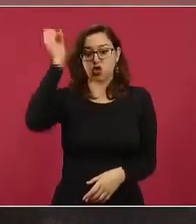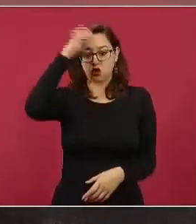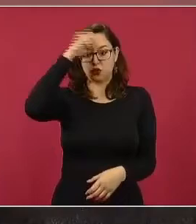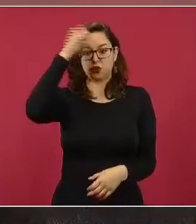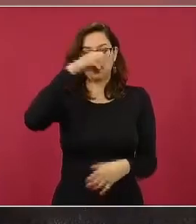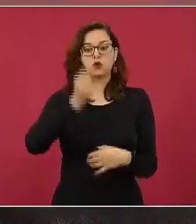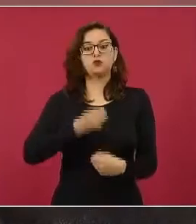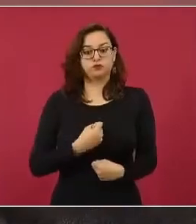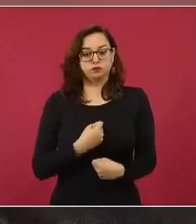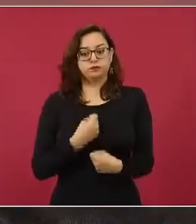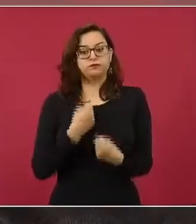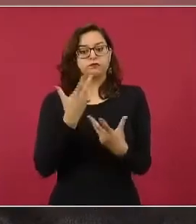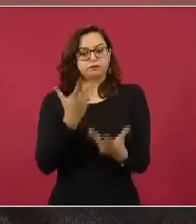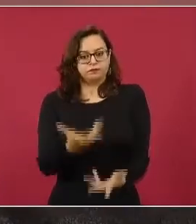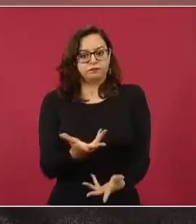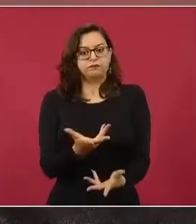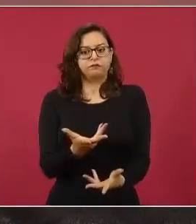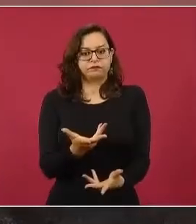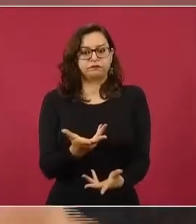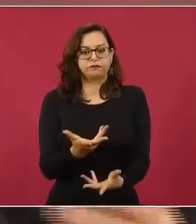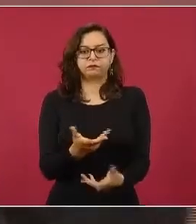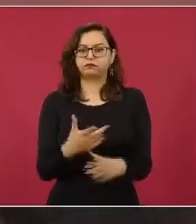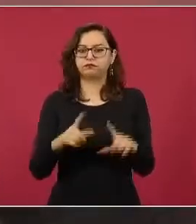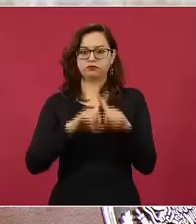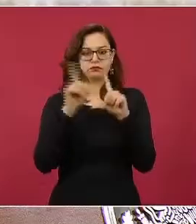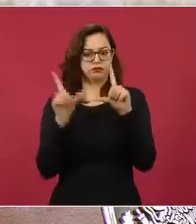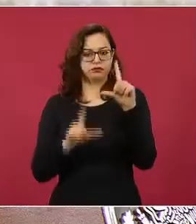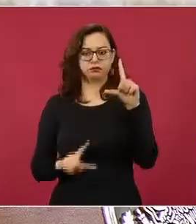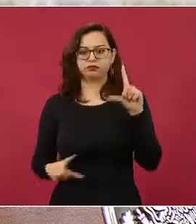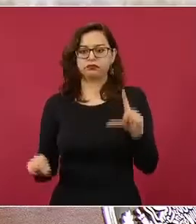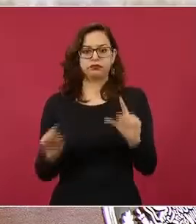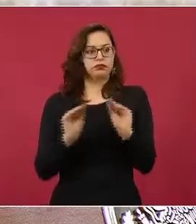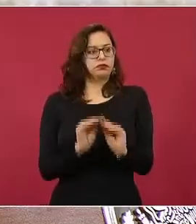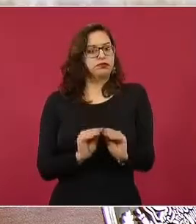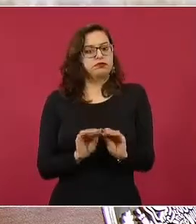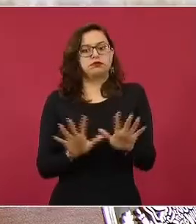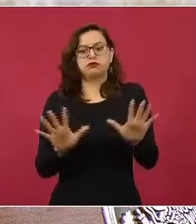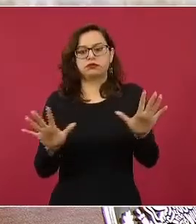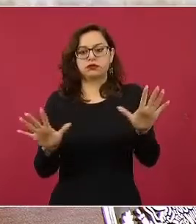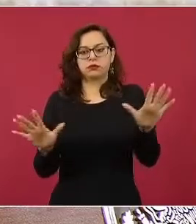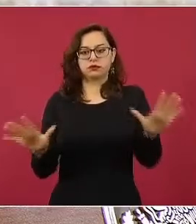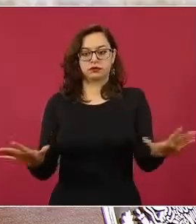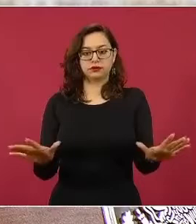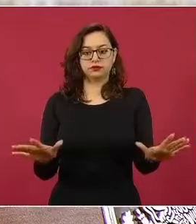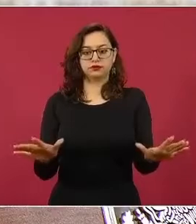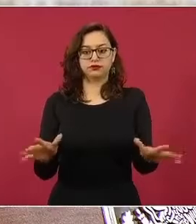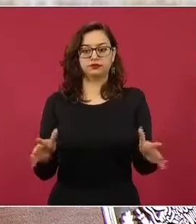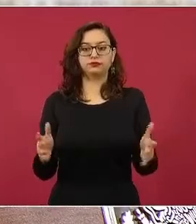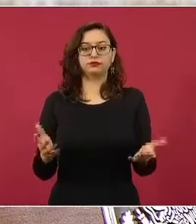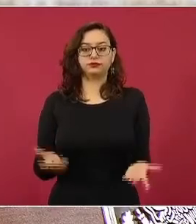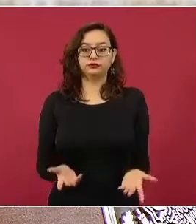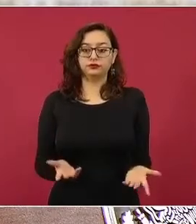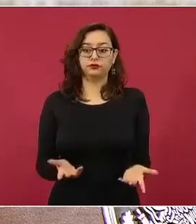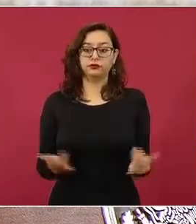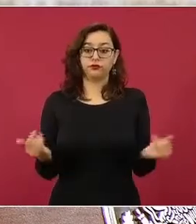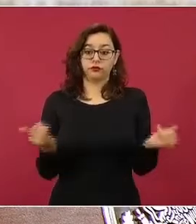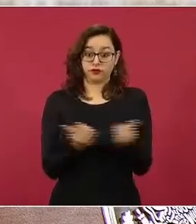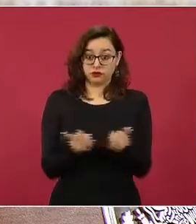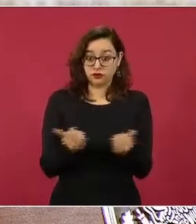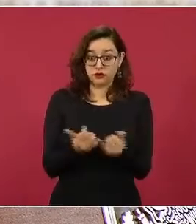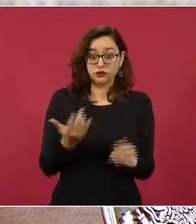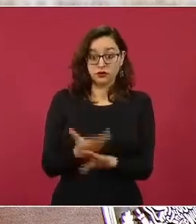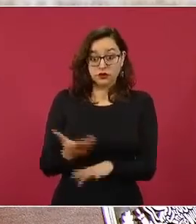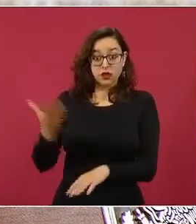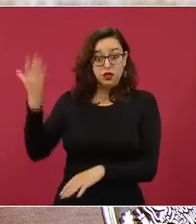punto de vista a todos los mexicanos, que no suceda lo que pasó